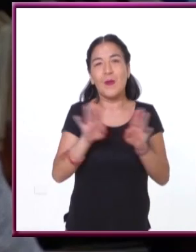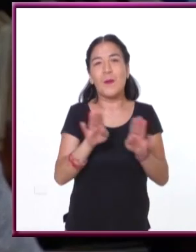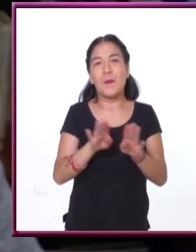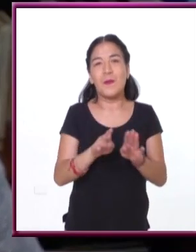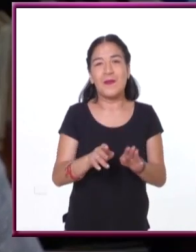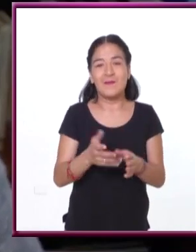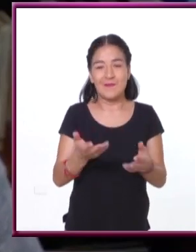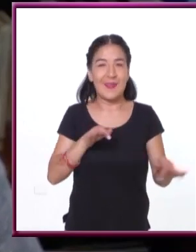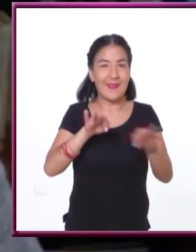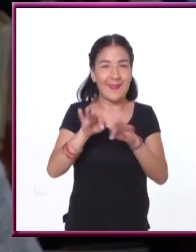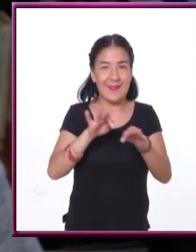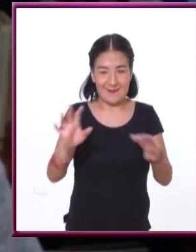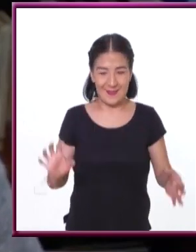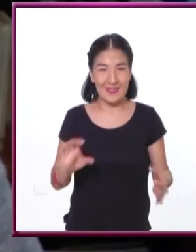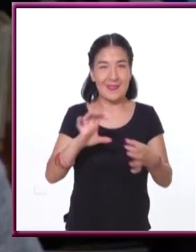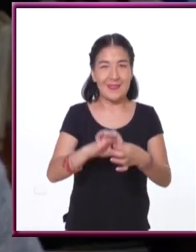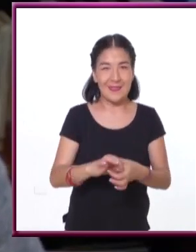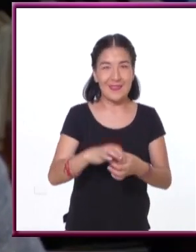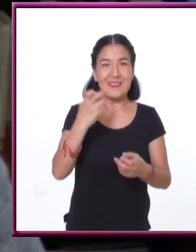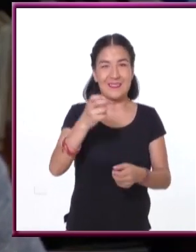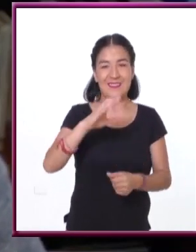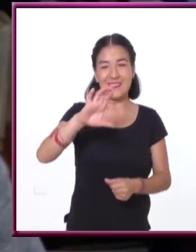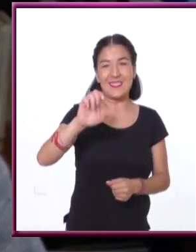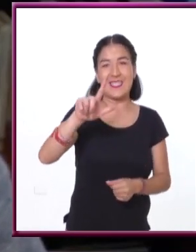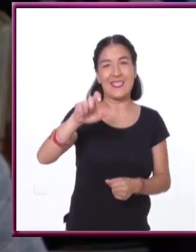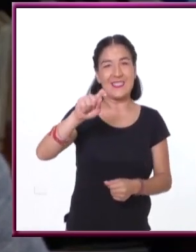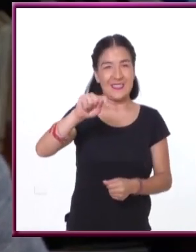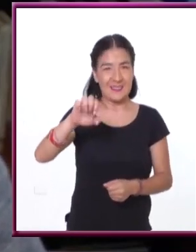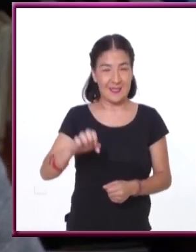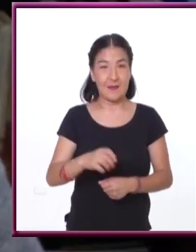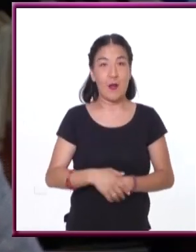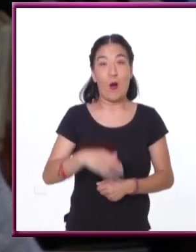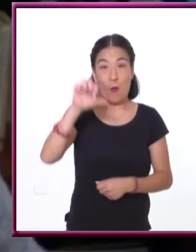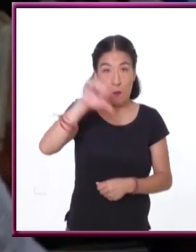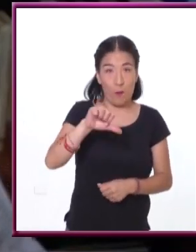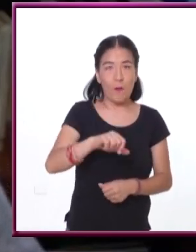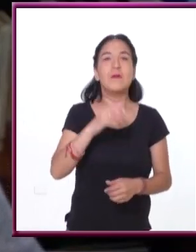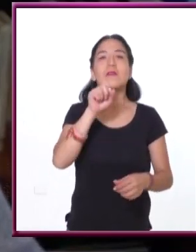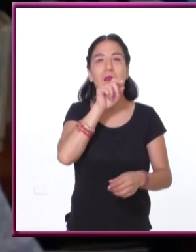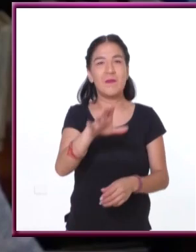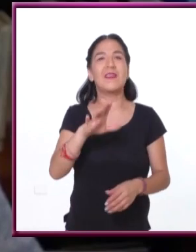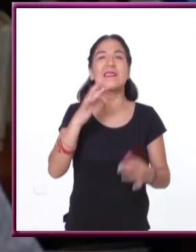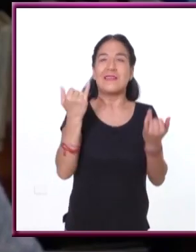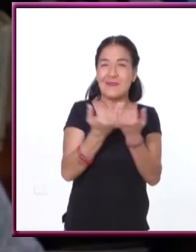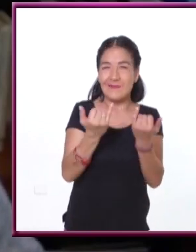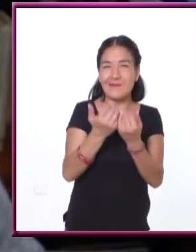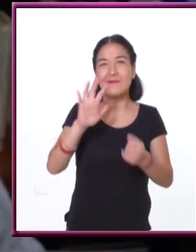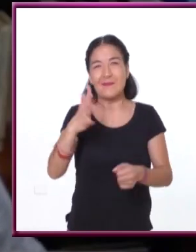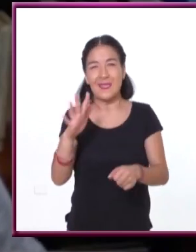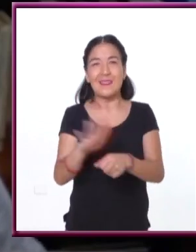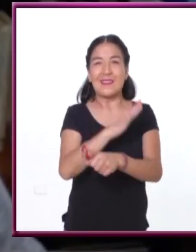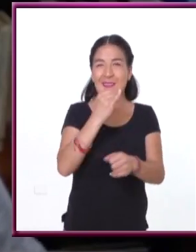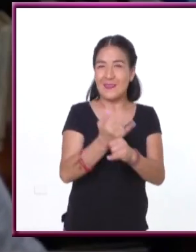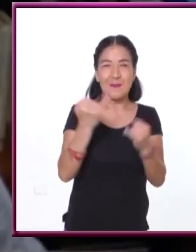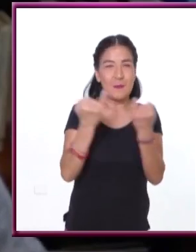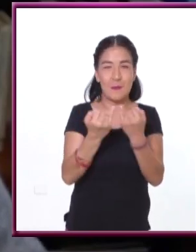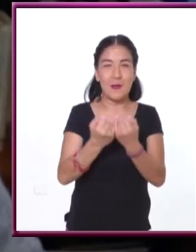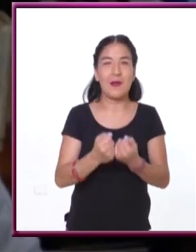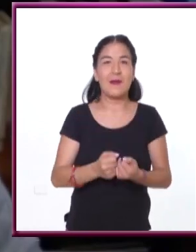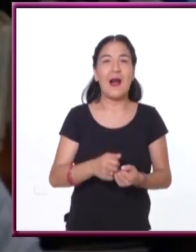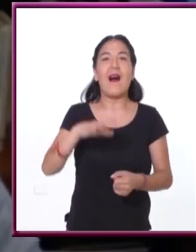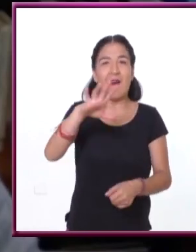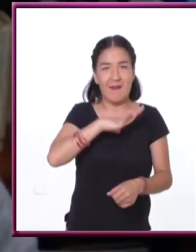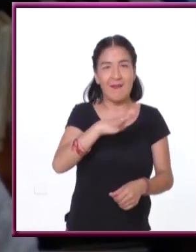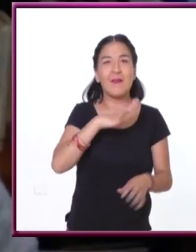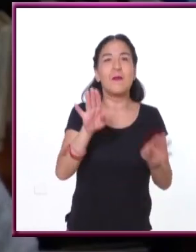trabajar, digamos, en esto de la mecánica celeste. Hoy en día también está ocurriendo algo similar. Hoy en día